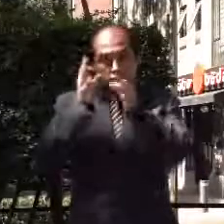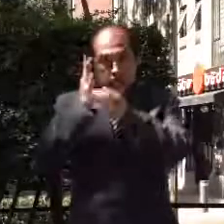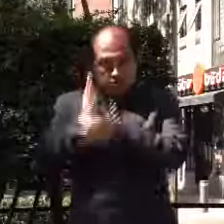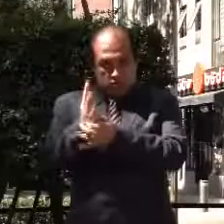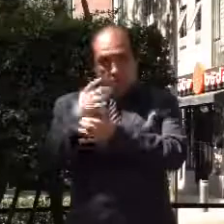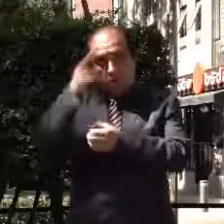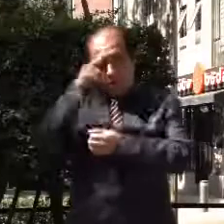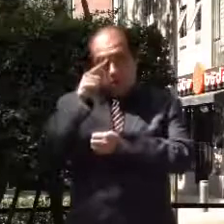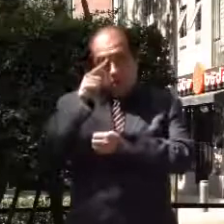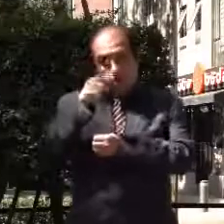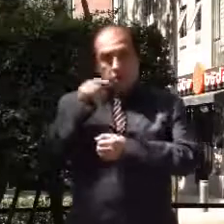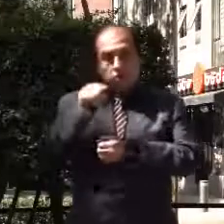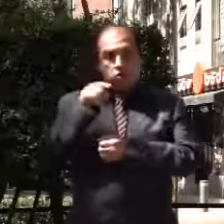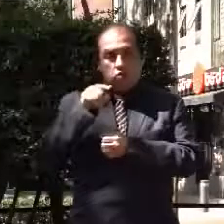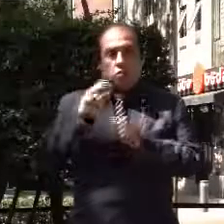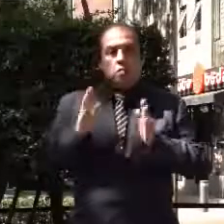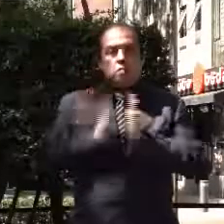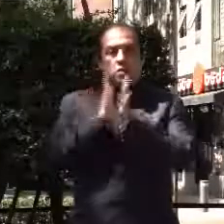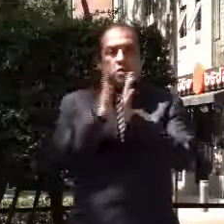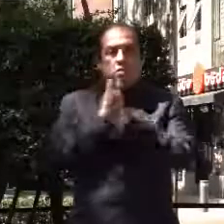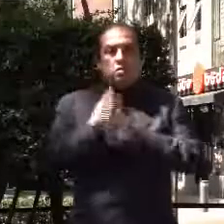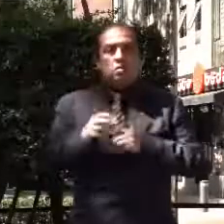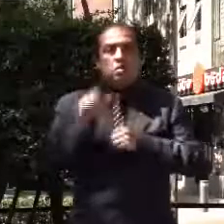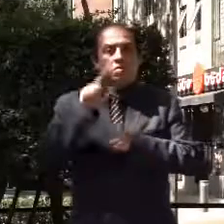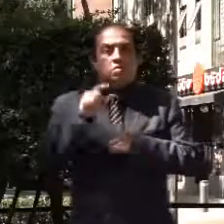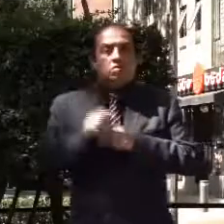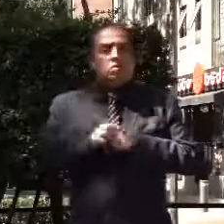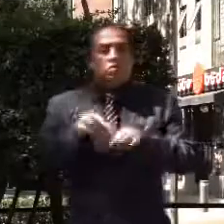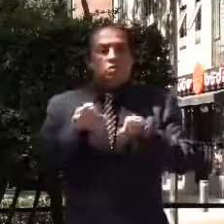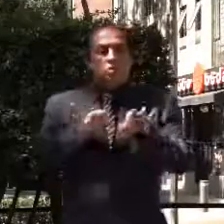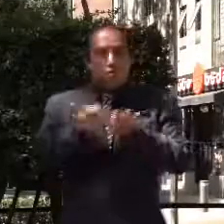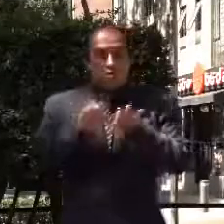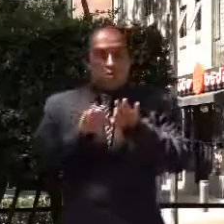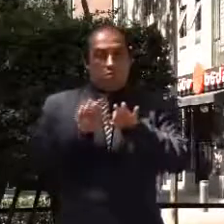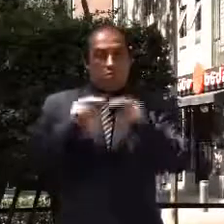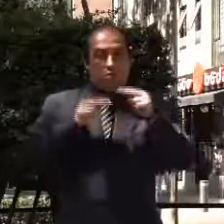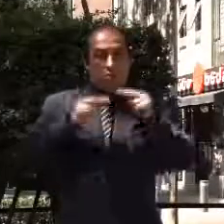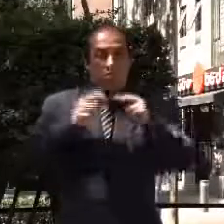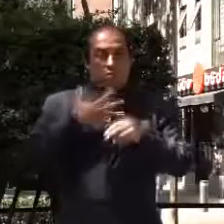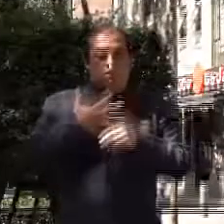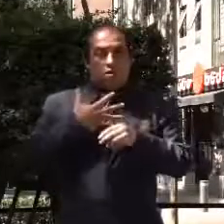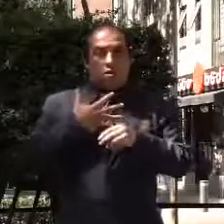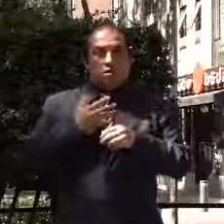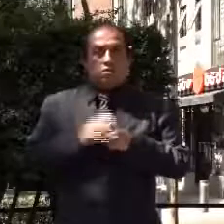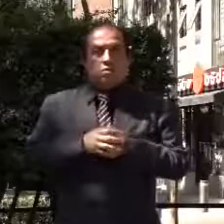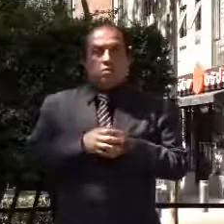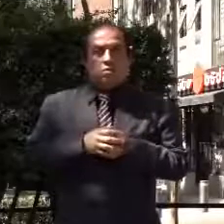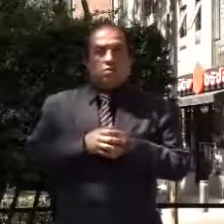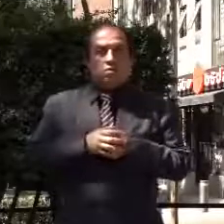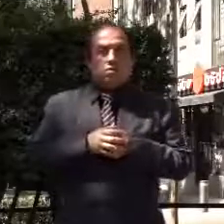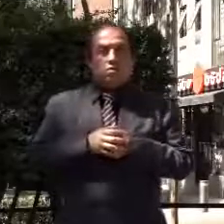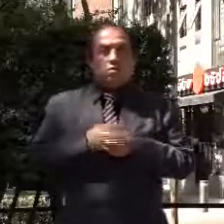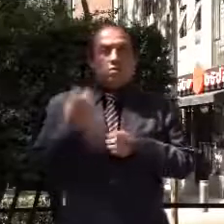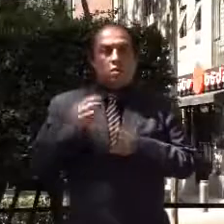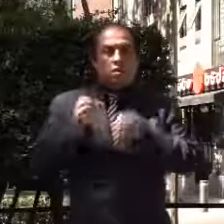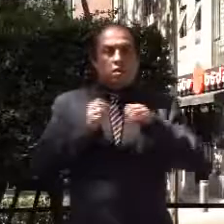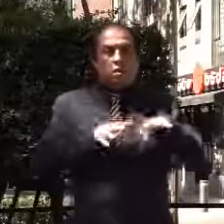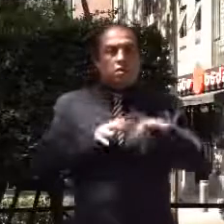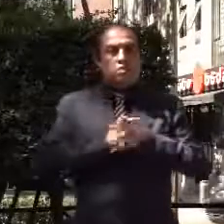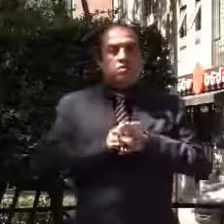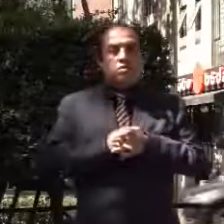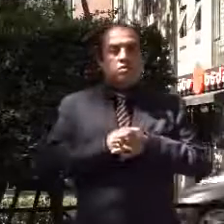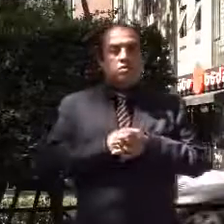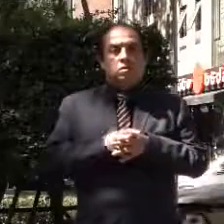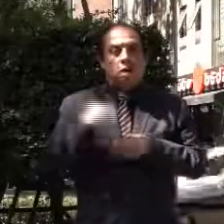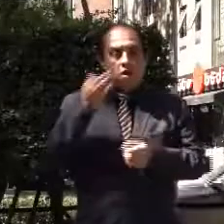para ser candidato a algún otro puesto o al mismo puesto tienen que retirarse del cargo. En este momento no me acuerdo con la